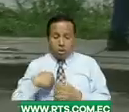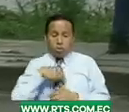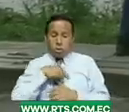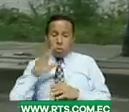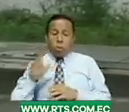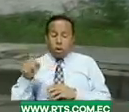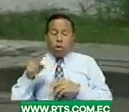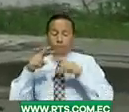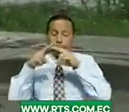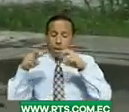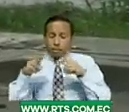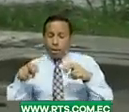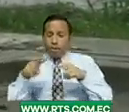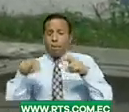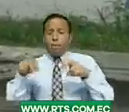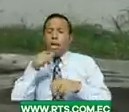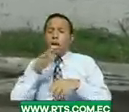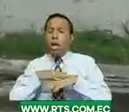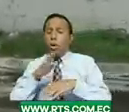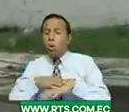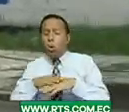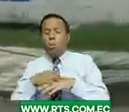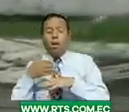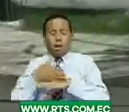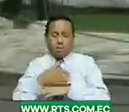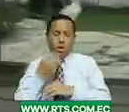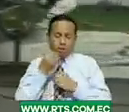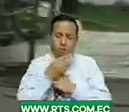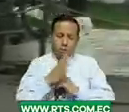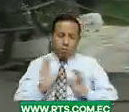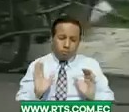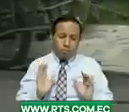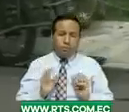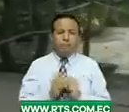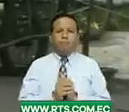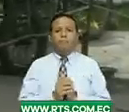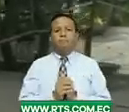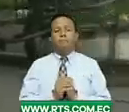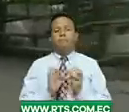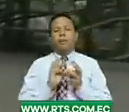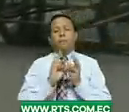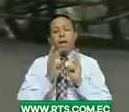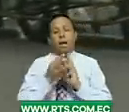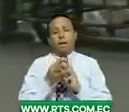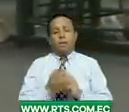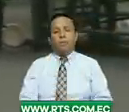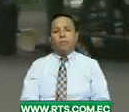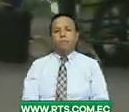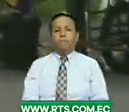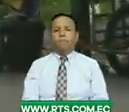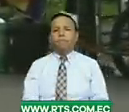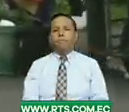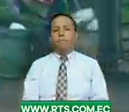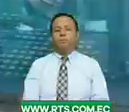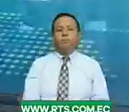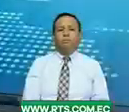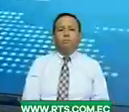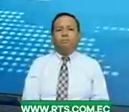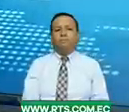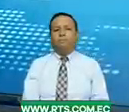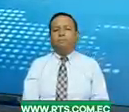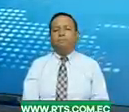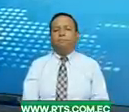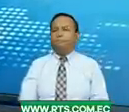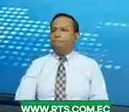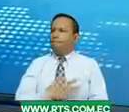En Milagro, informó Miguel Laje. Lamentable suceso. De esta manera nosotros concluimos, amables amigos.